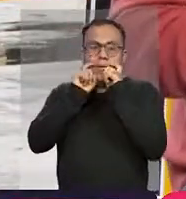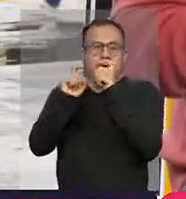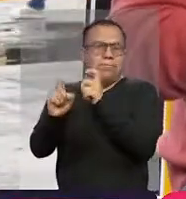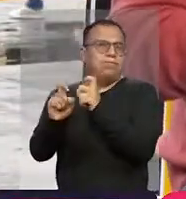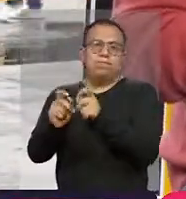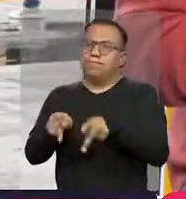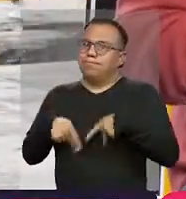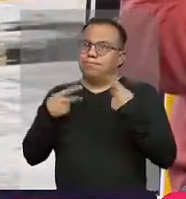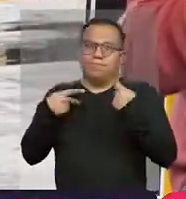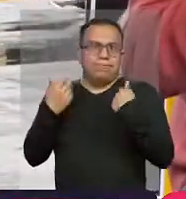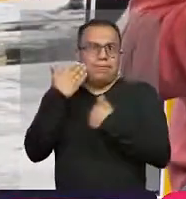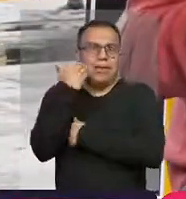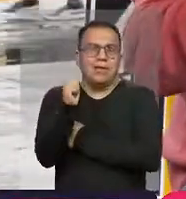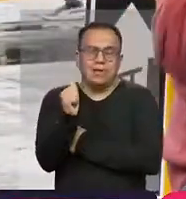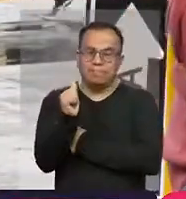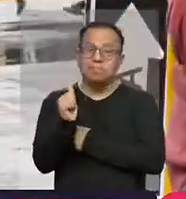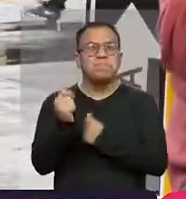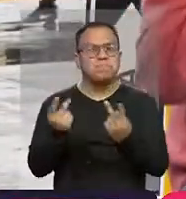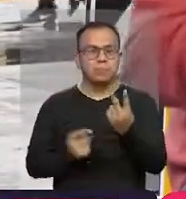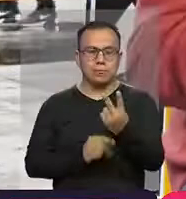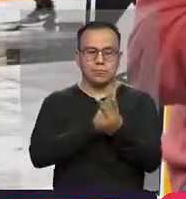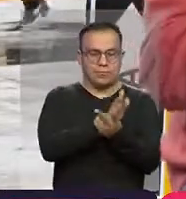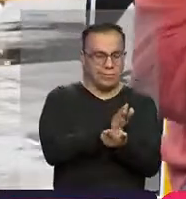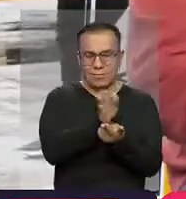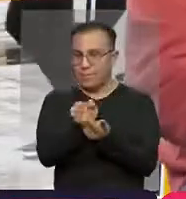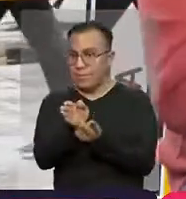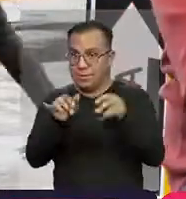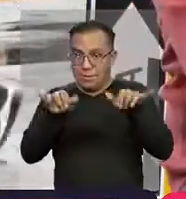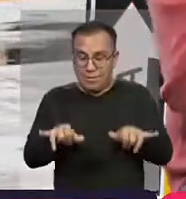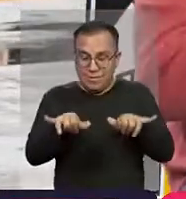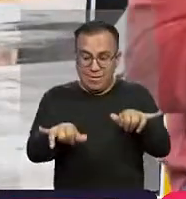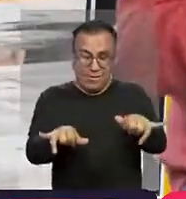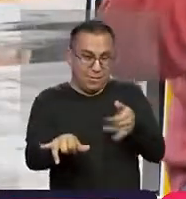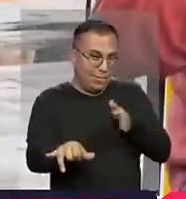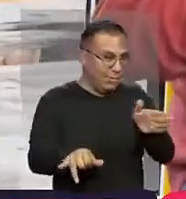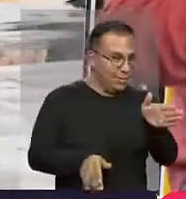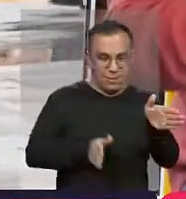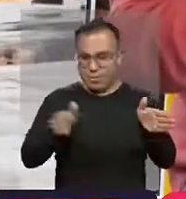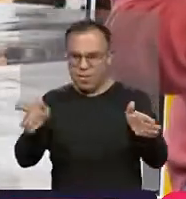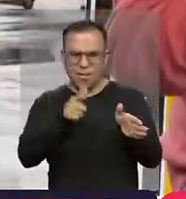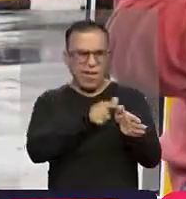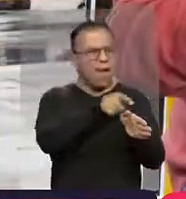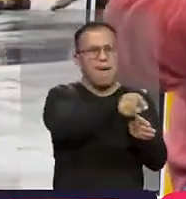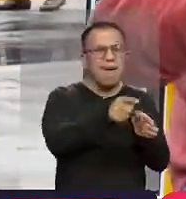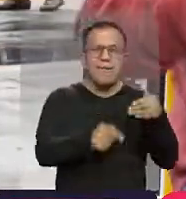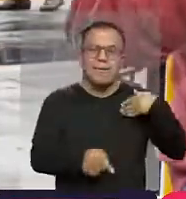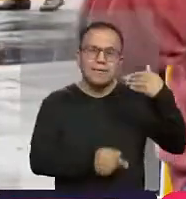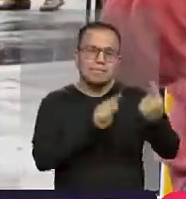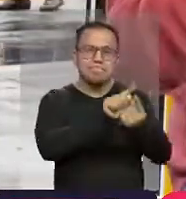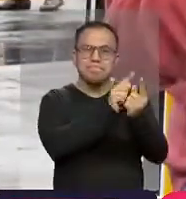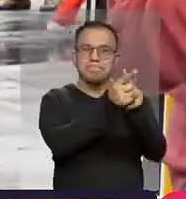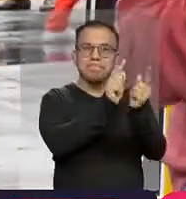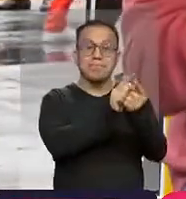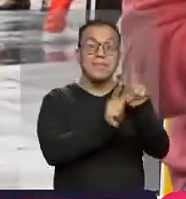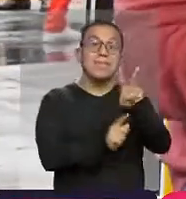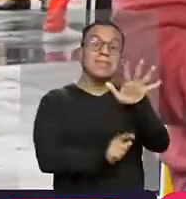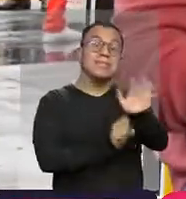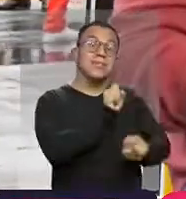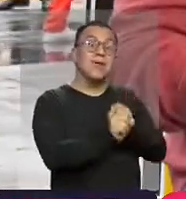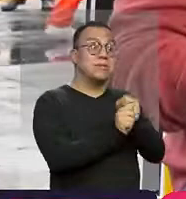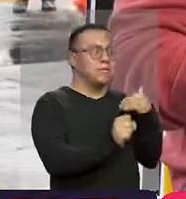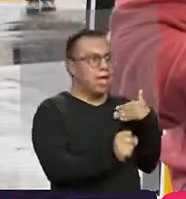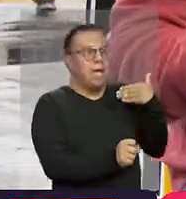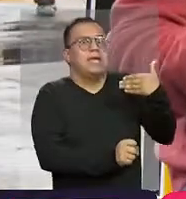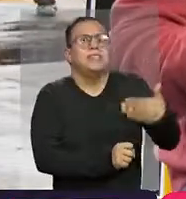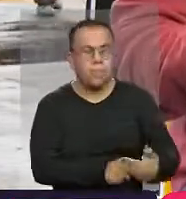vida, Flora Esteban, y se va por dos caminos que van paralelos. Uno, lo que va sucediendo durante ese encuentro 25 años después de